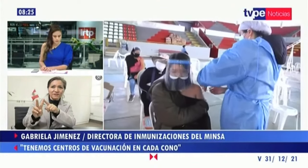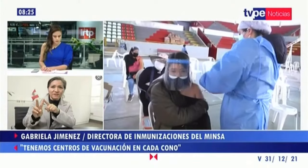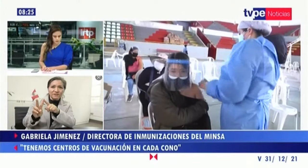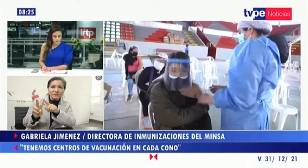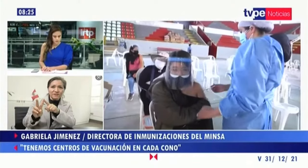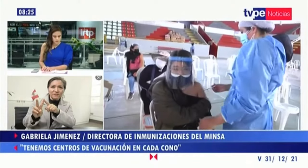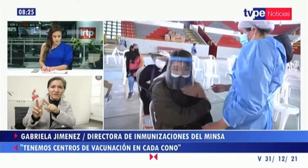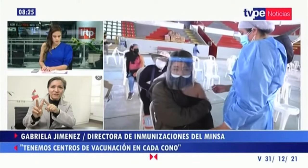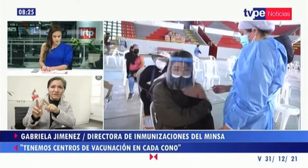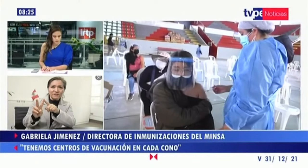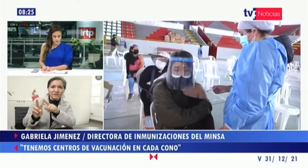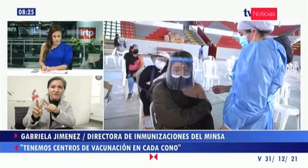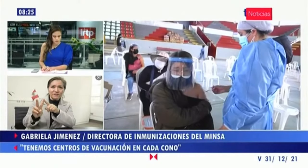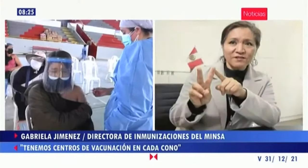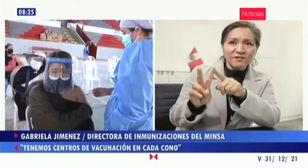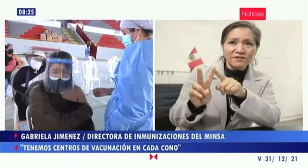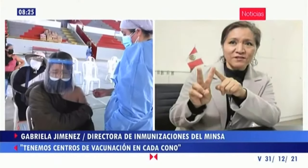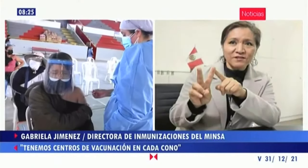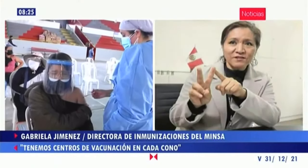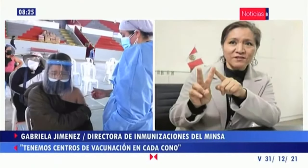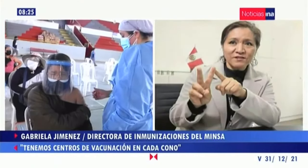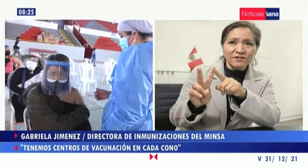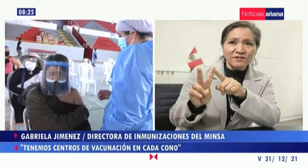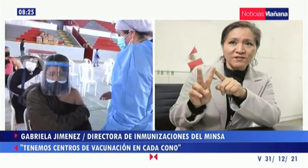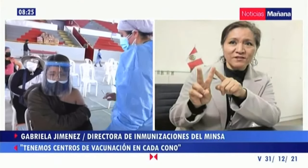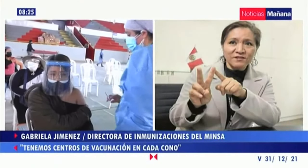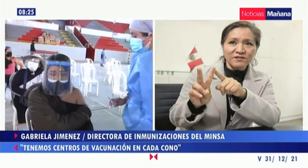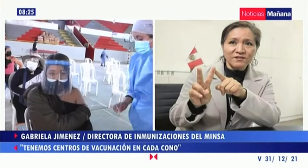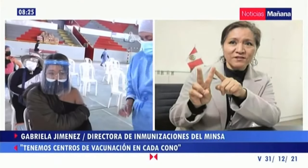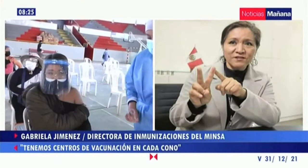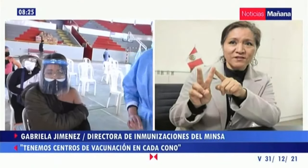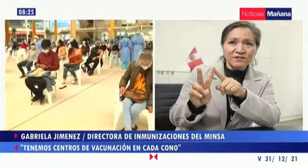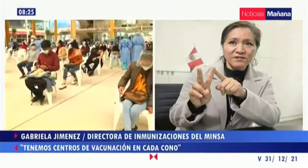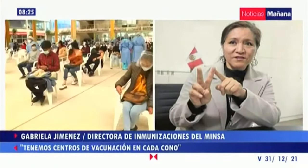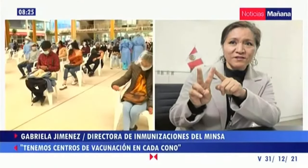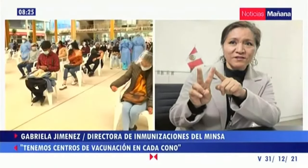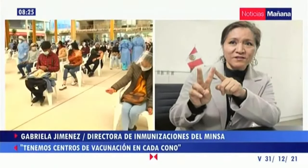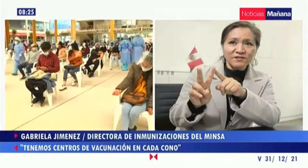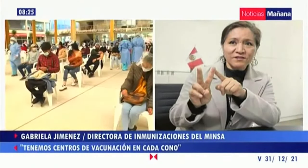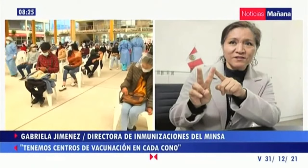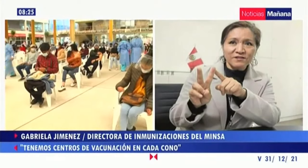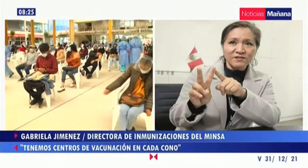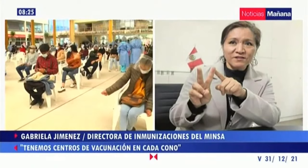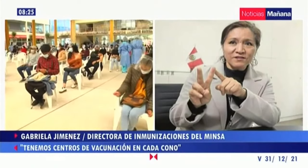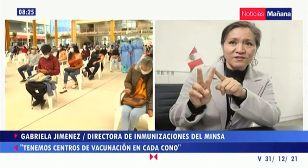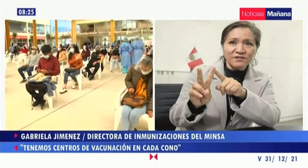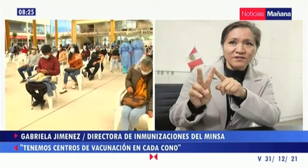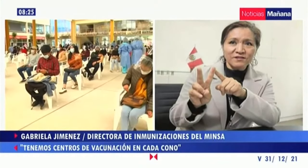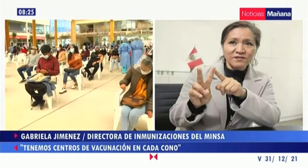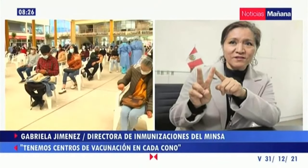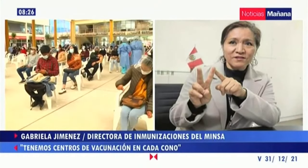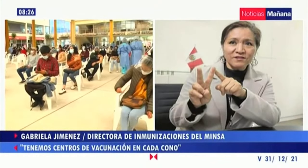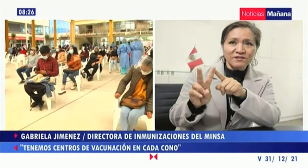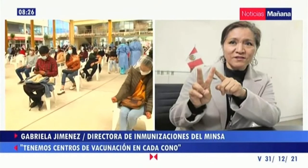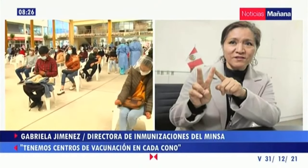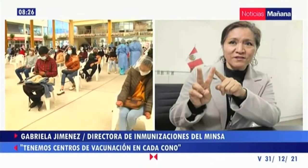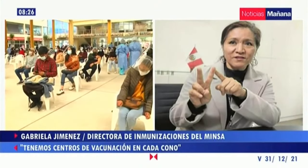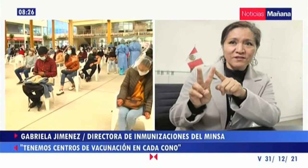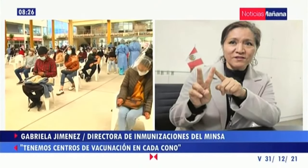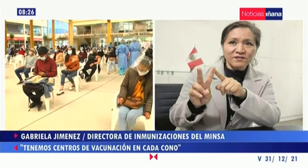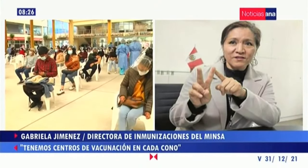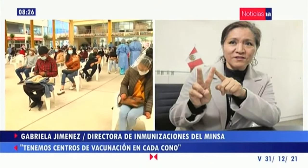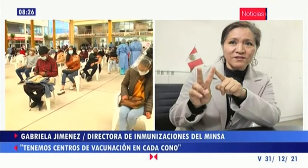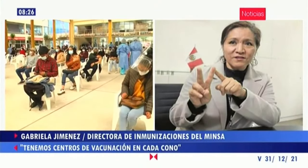corresponde. Vencimiento implica decir que nosotros tenemos fechas ya caducadas y eso no va dentro de la planificación